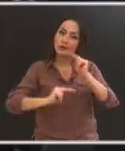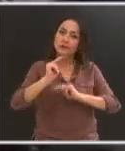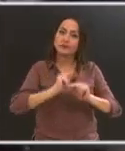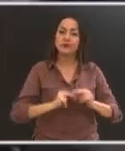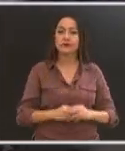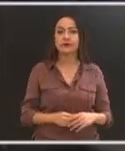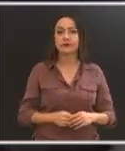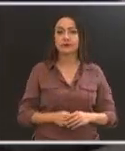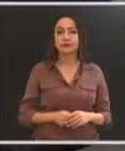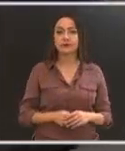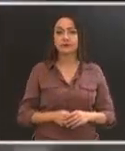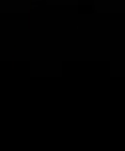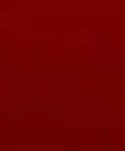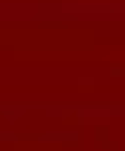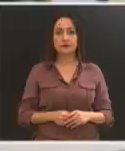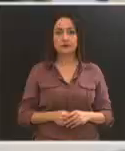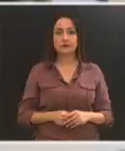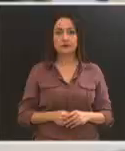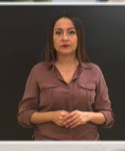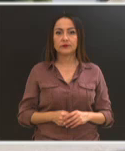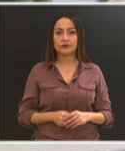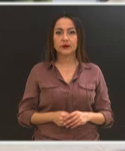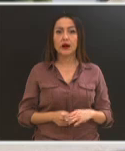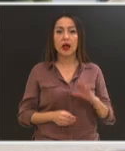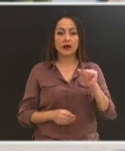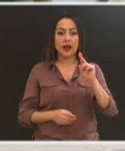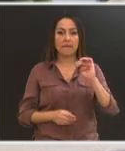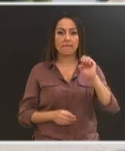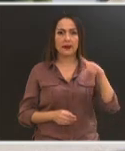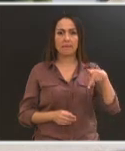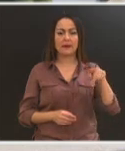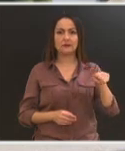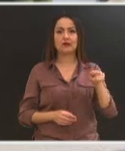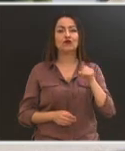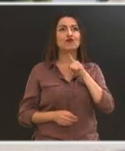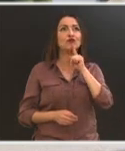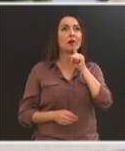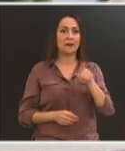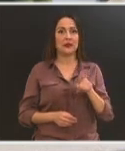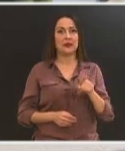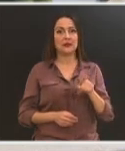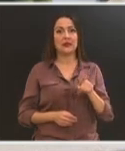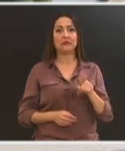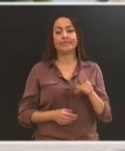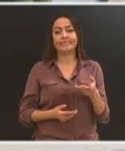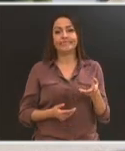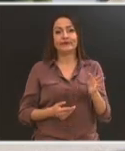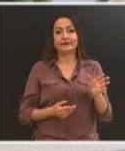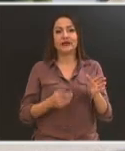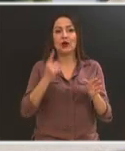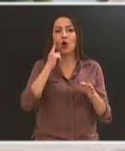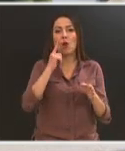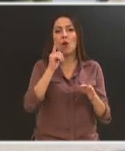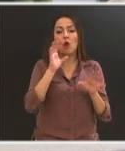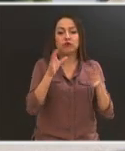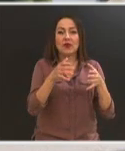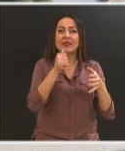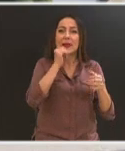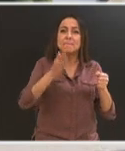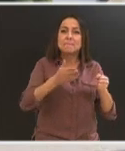de drogas. Para CANAPEP esto realmente pues, es saludable. ¿Por qué? Porque es